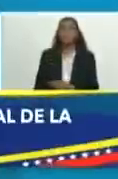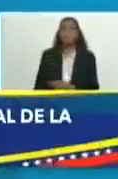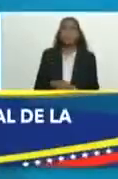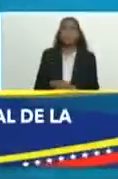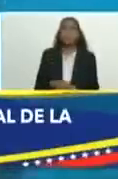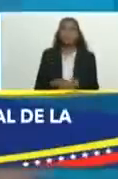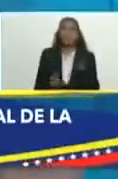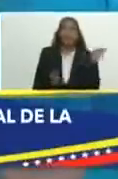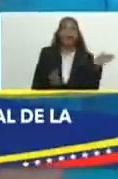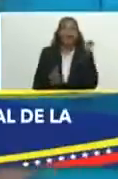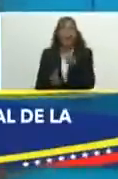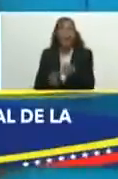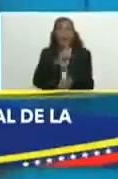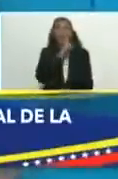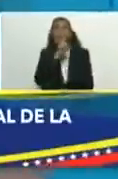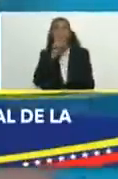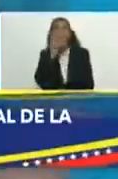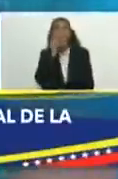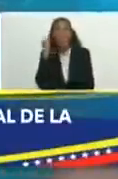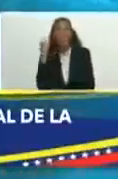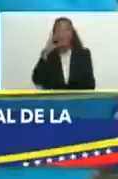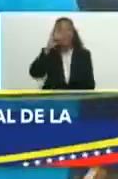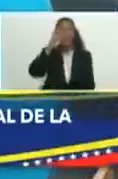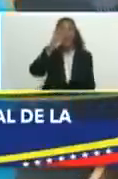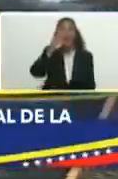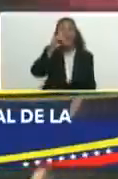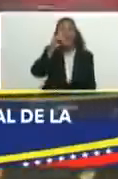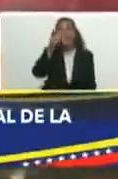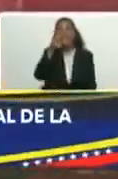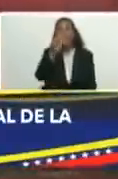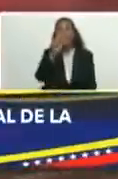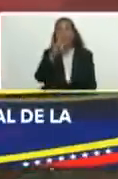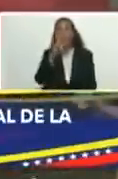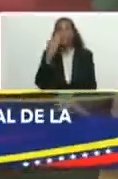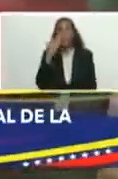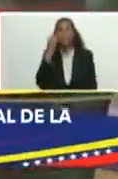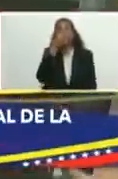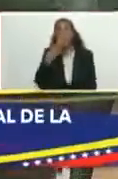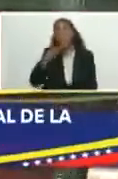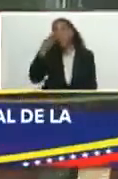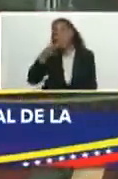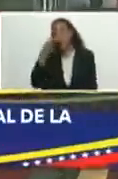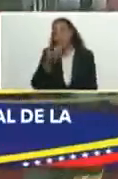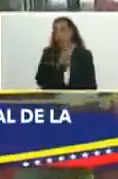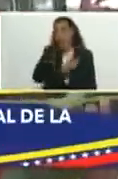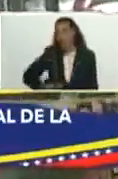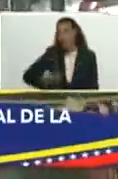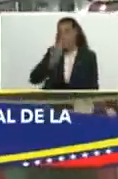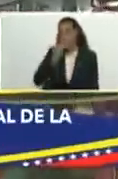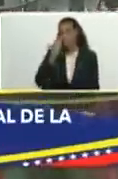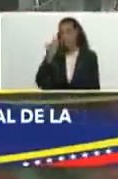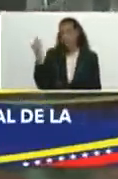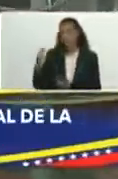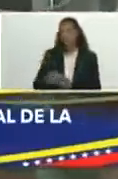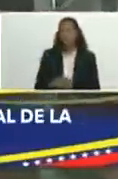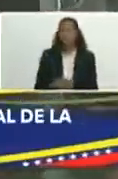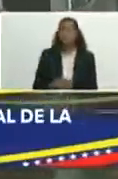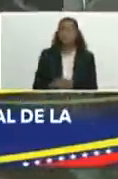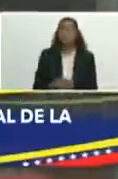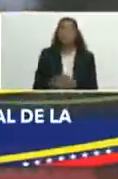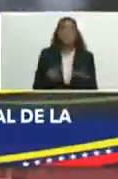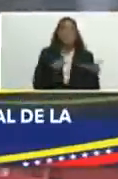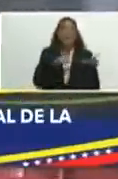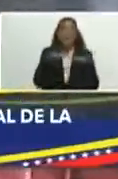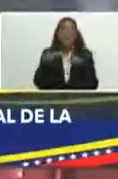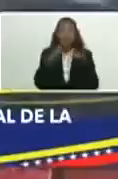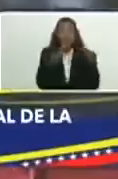Jimmy a Edgar, Edgar Hernández, Edgar, cuéntamelo. Buenas tardes, señor presidente. Aquí tenemos los cauchos